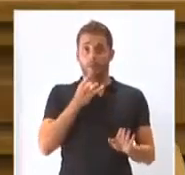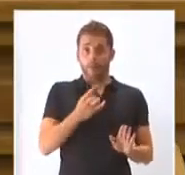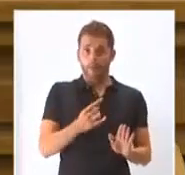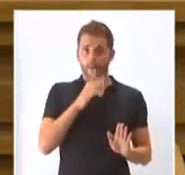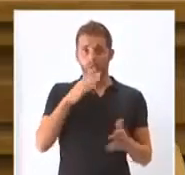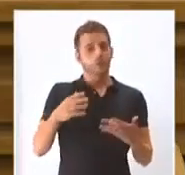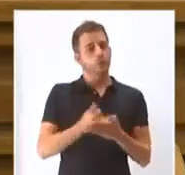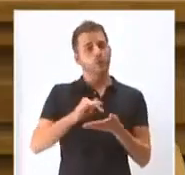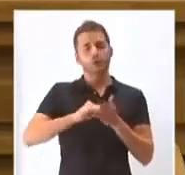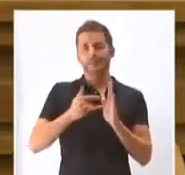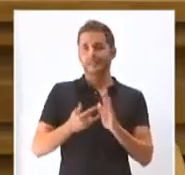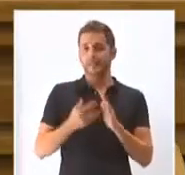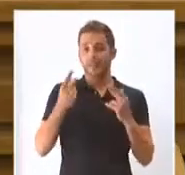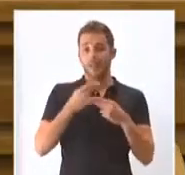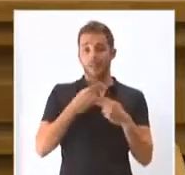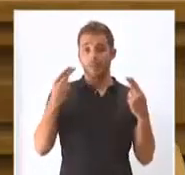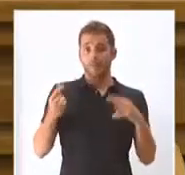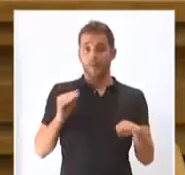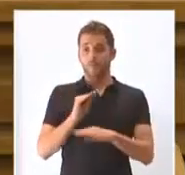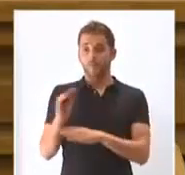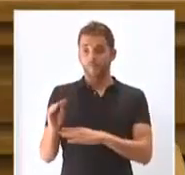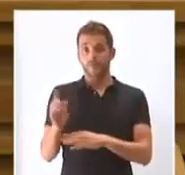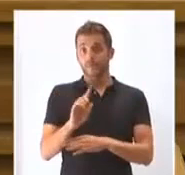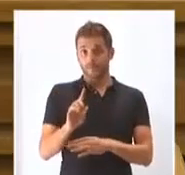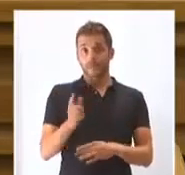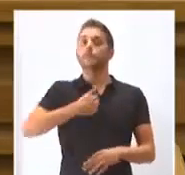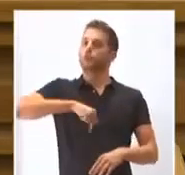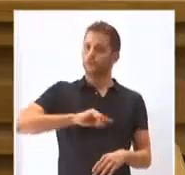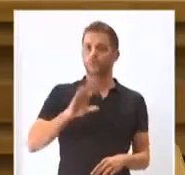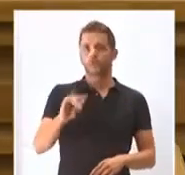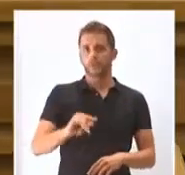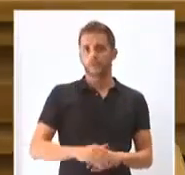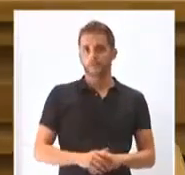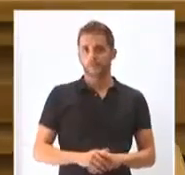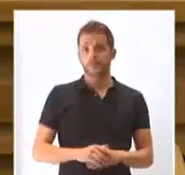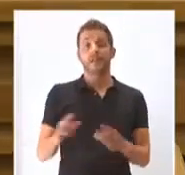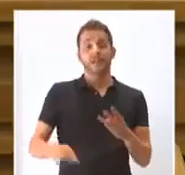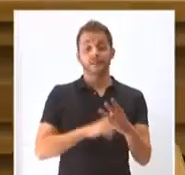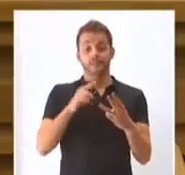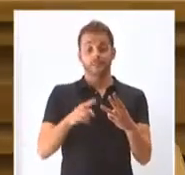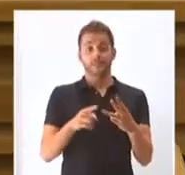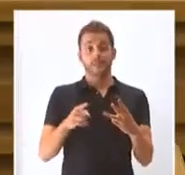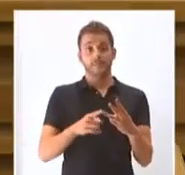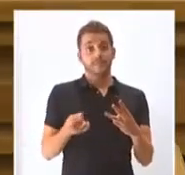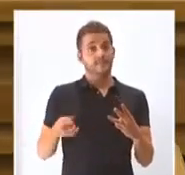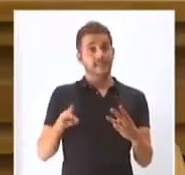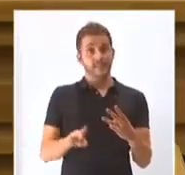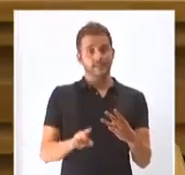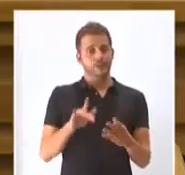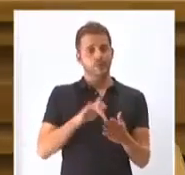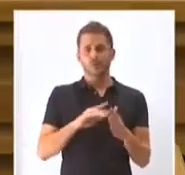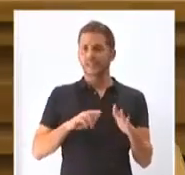sistemas lo financian con fondos públicos nosotros y desde luego con el hecho de los enormes recursos